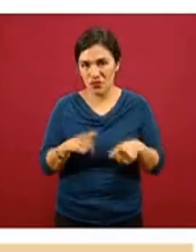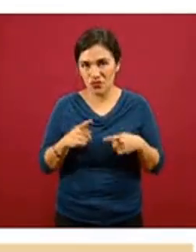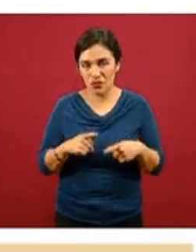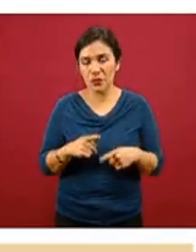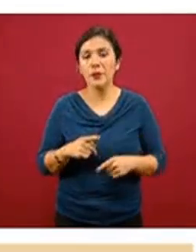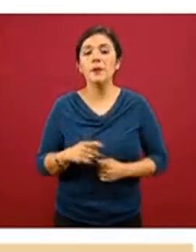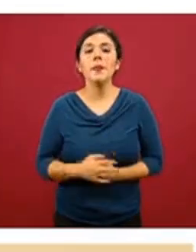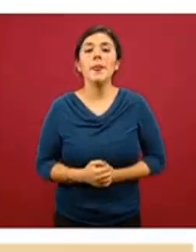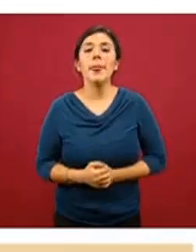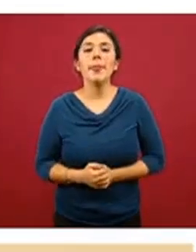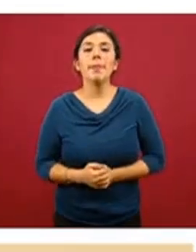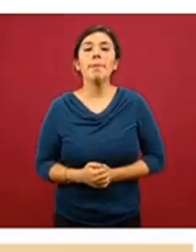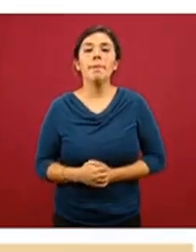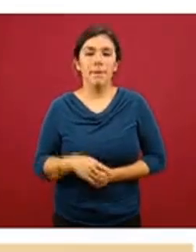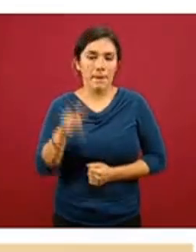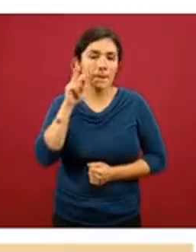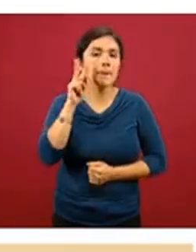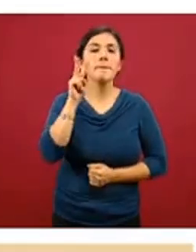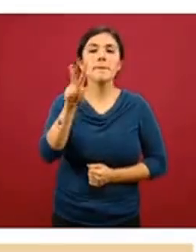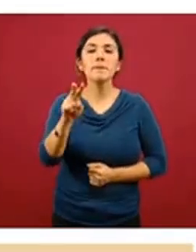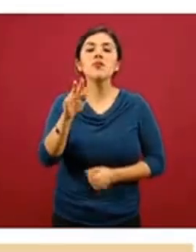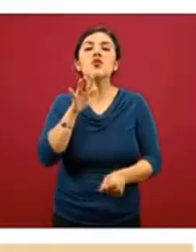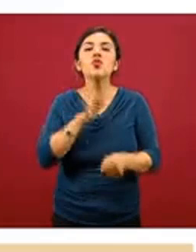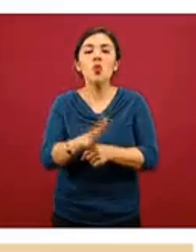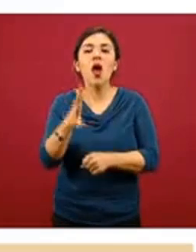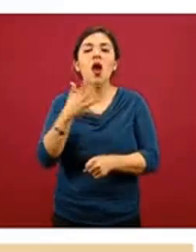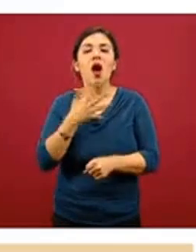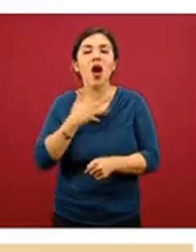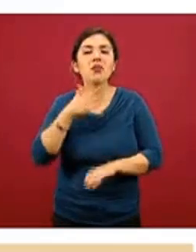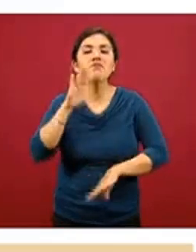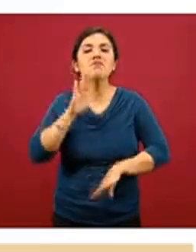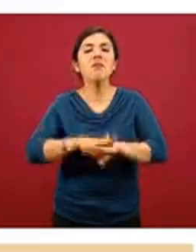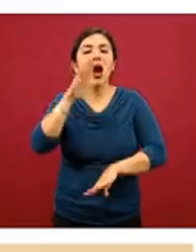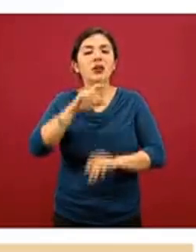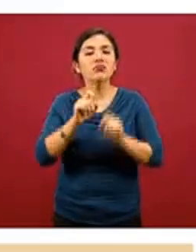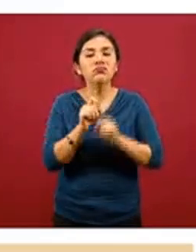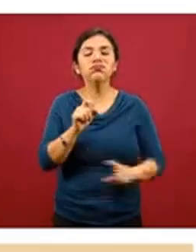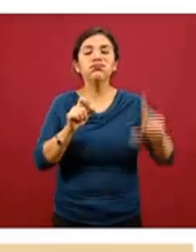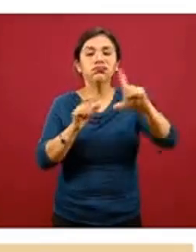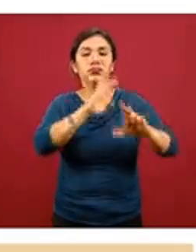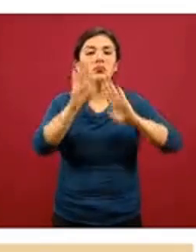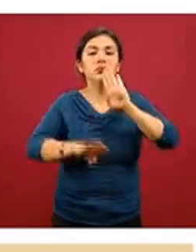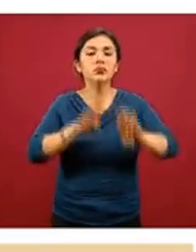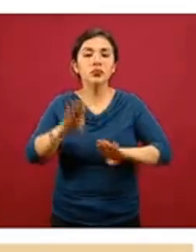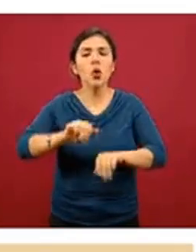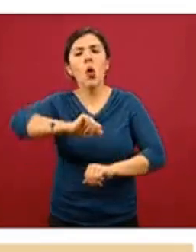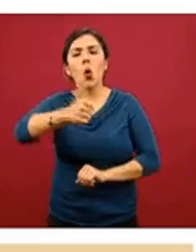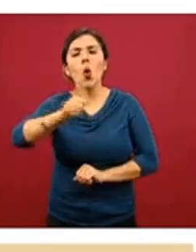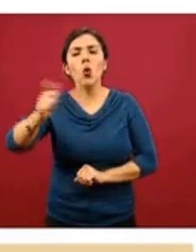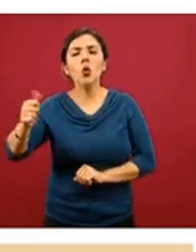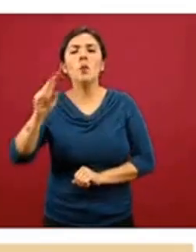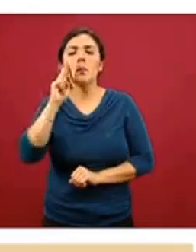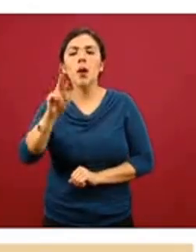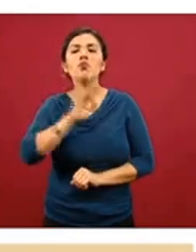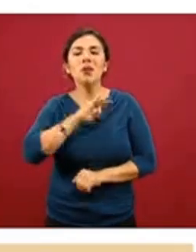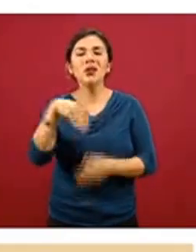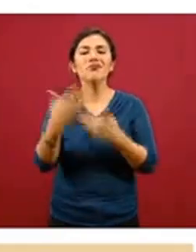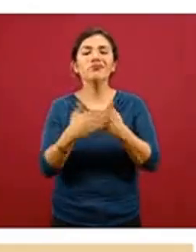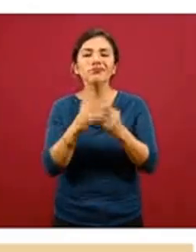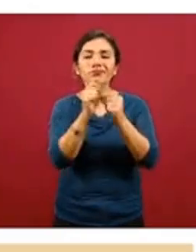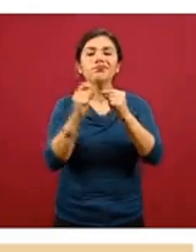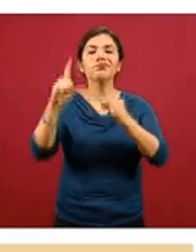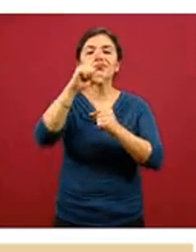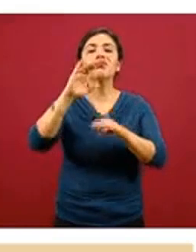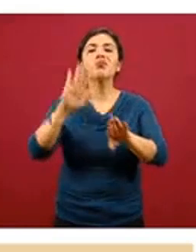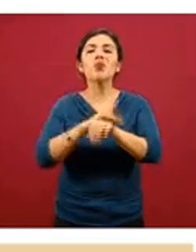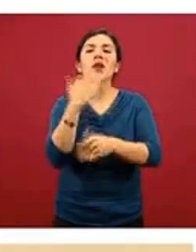la defunción. Podemos ver cuáles son las que tienen mayor carga de las mismas y en cuáles también se va a incrementar